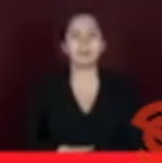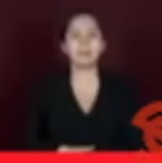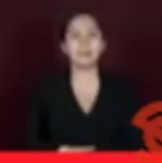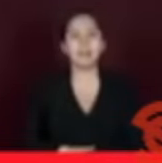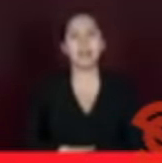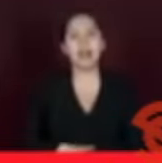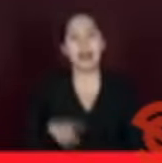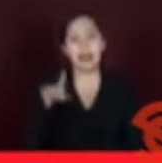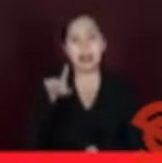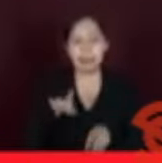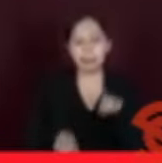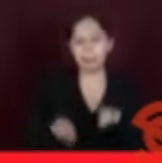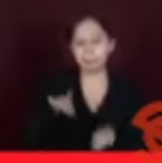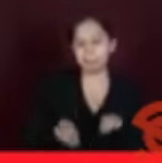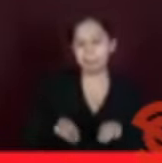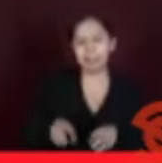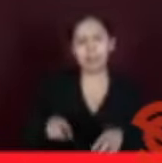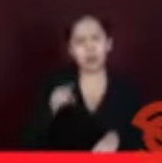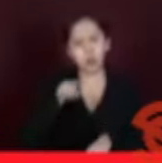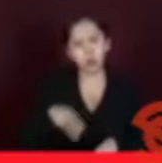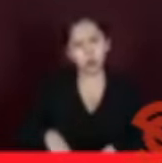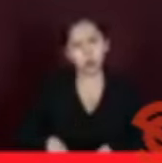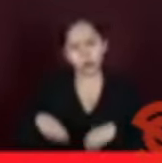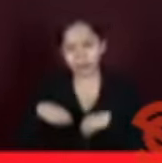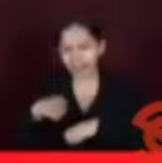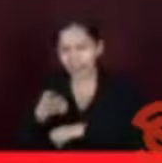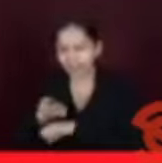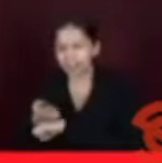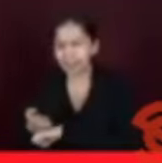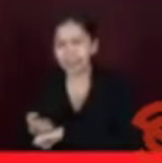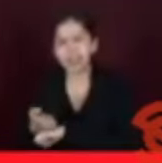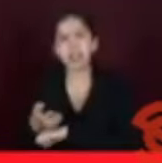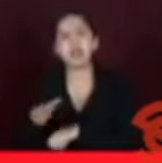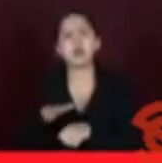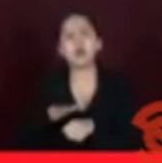Dependiendo del estado, recuerden el plan C,